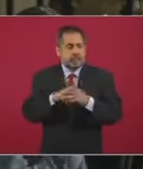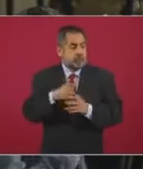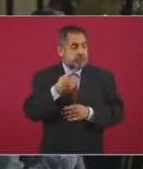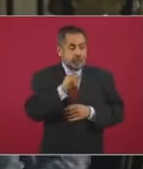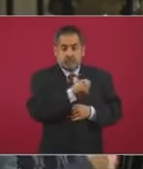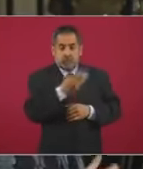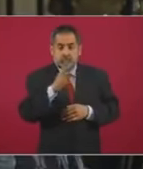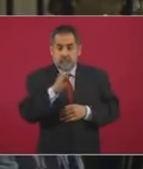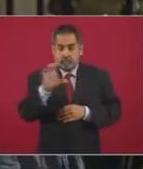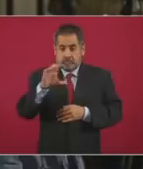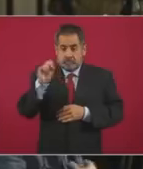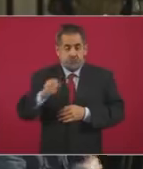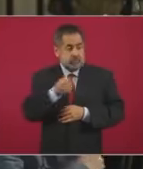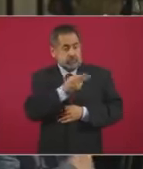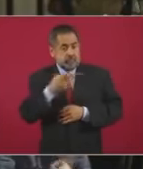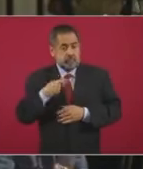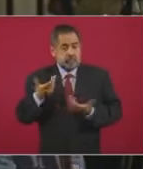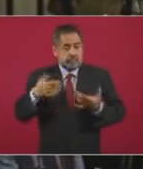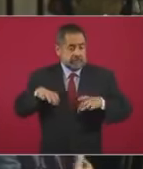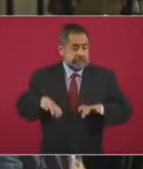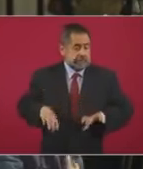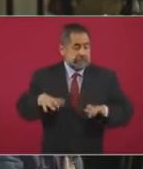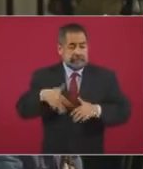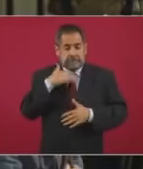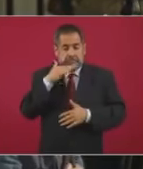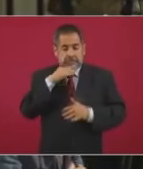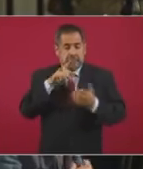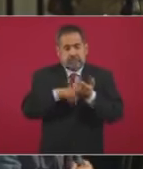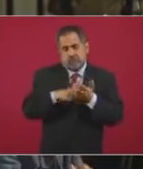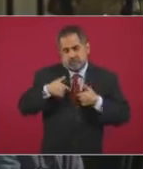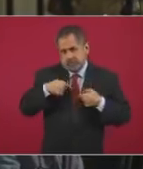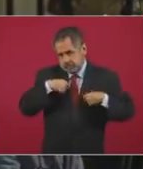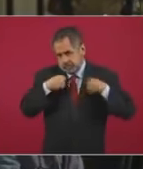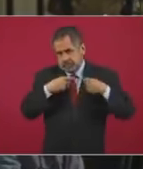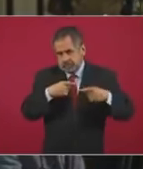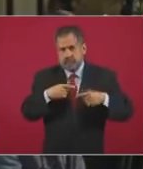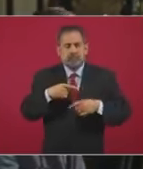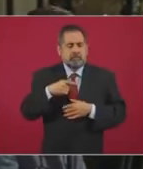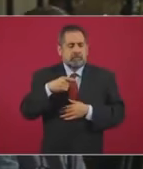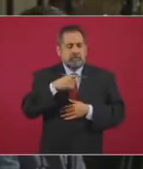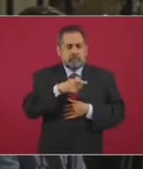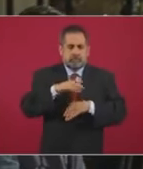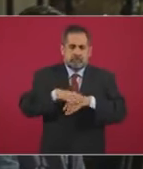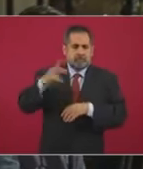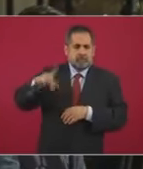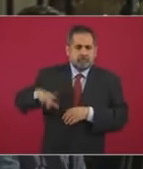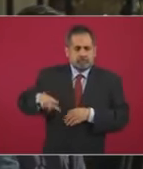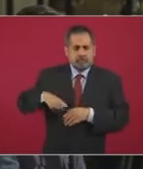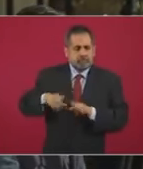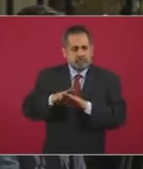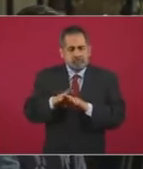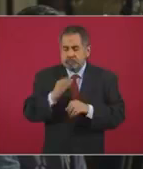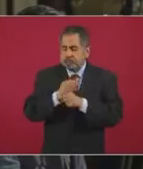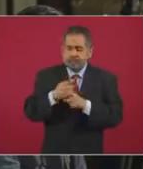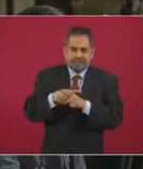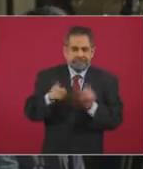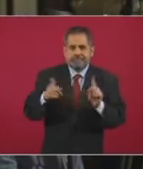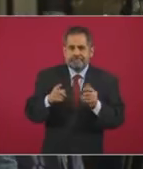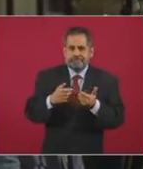en Baja California Sur, como lo dije, es corresponsal de allá, pero quiero decirle que en su gobierno está marcando un